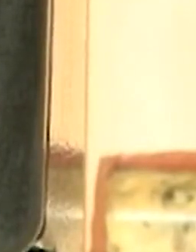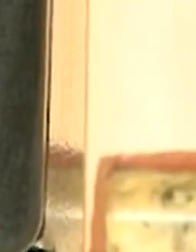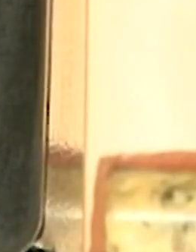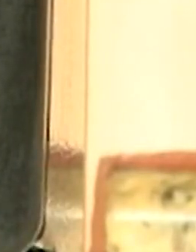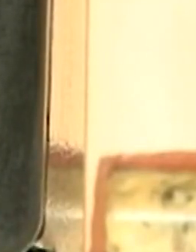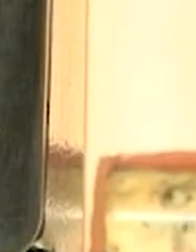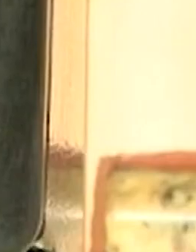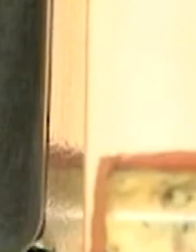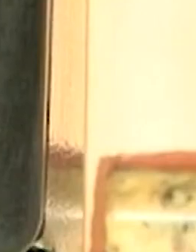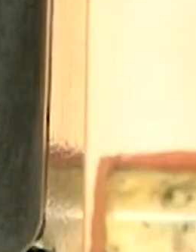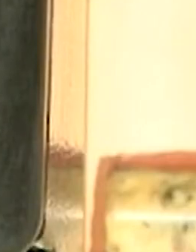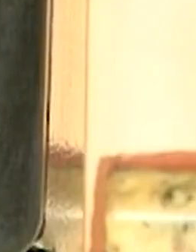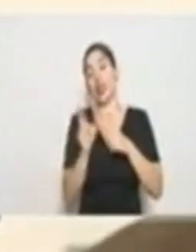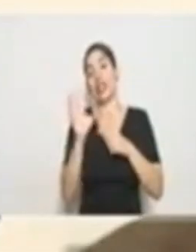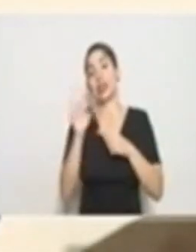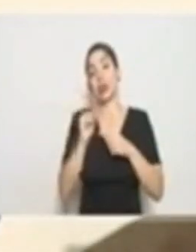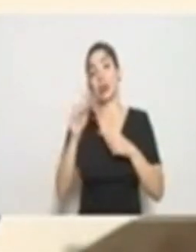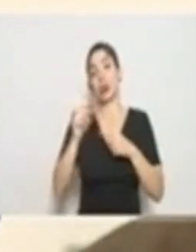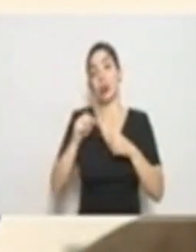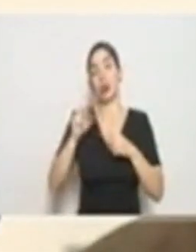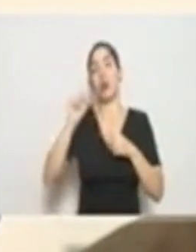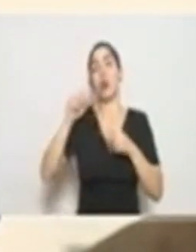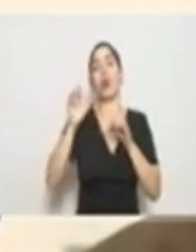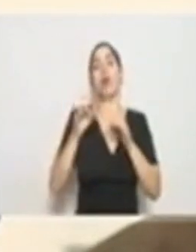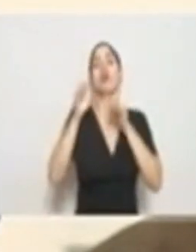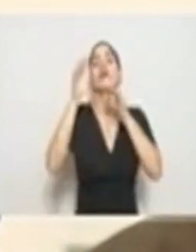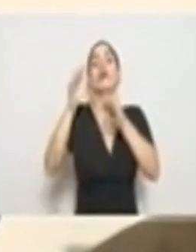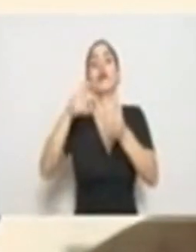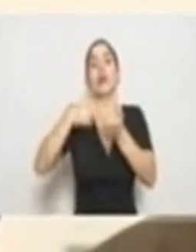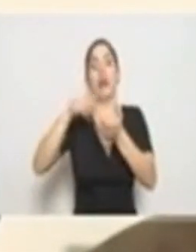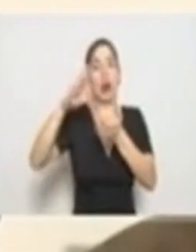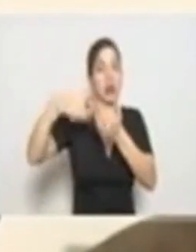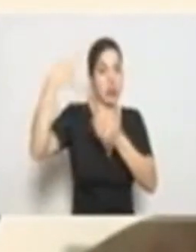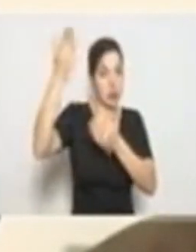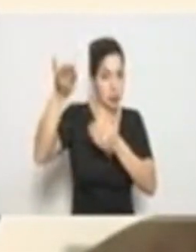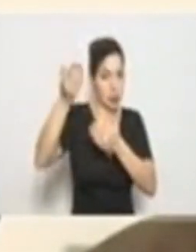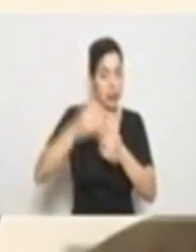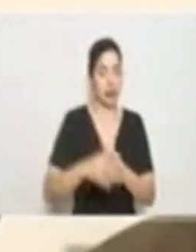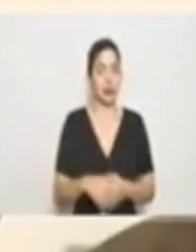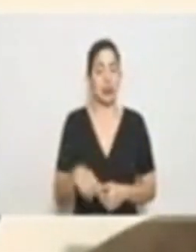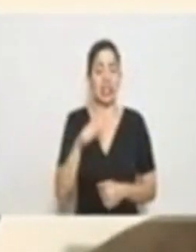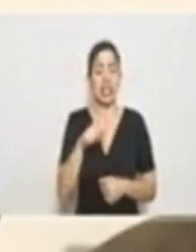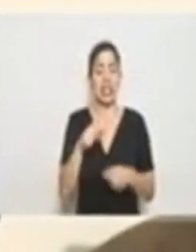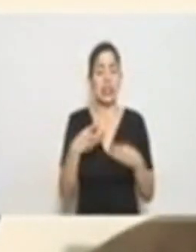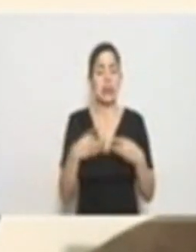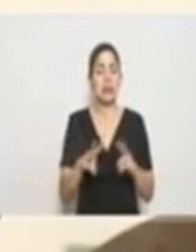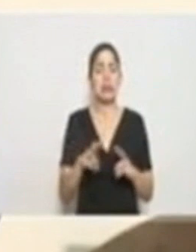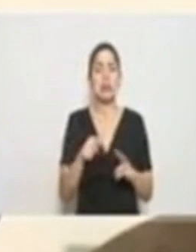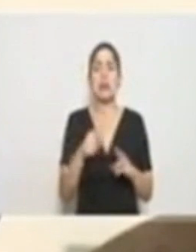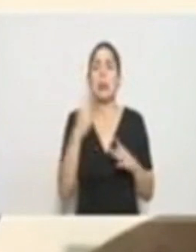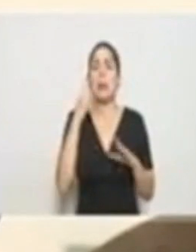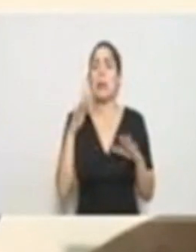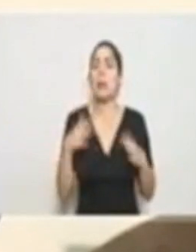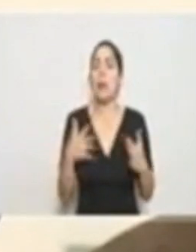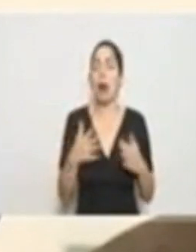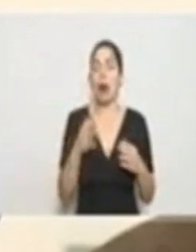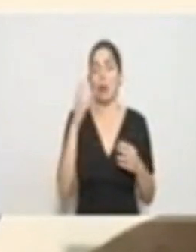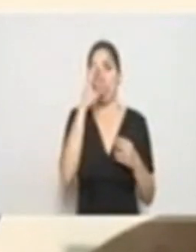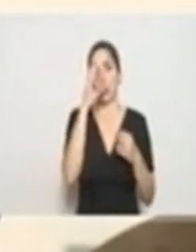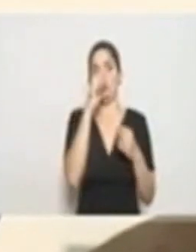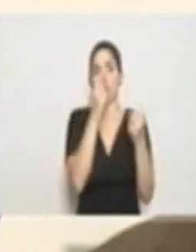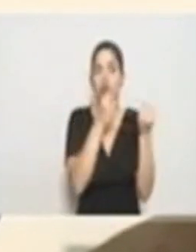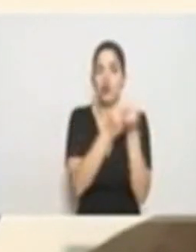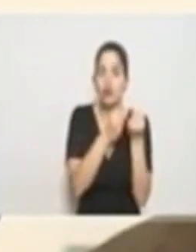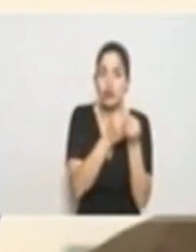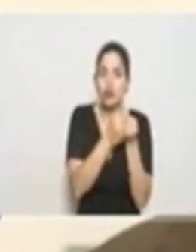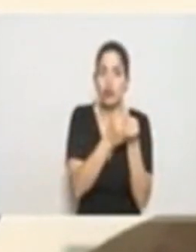a diciembre del 2020. Consideramos que esta es una medida que viene a contribuir